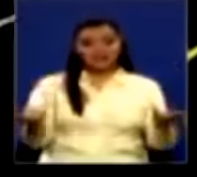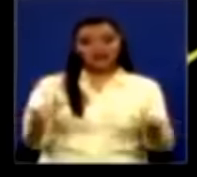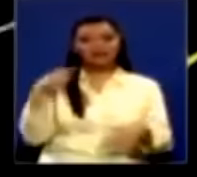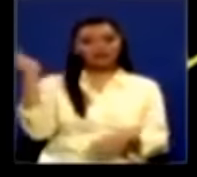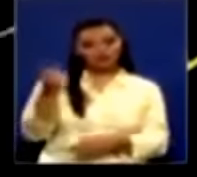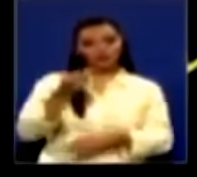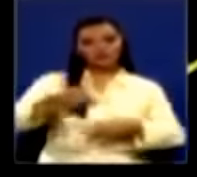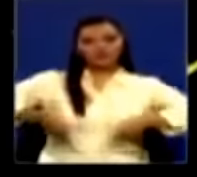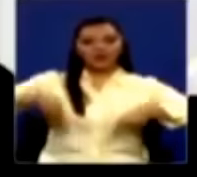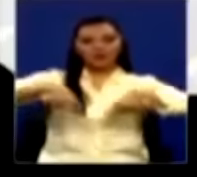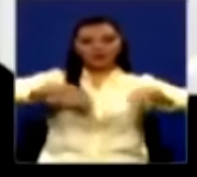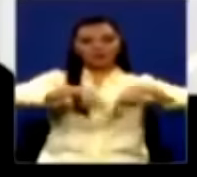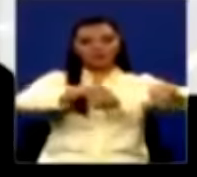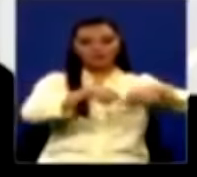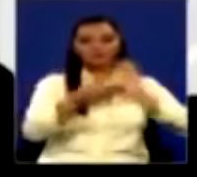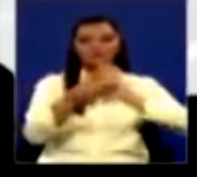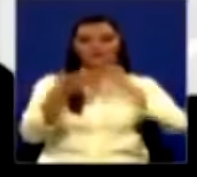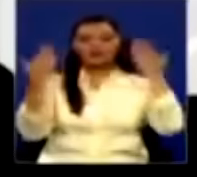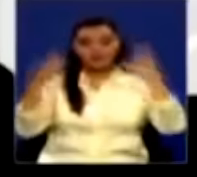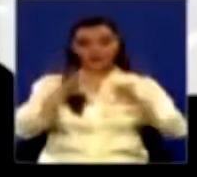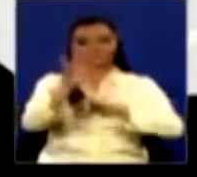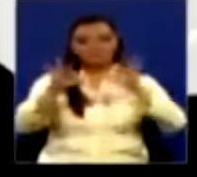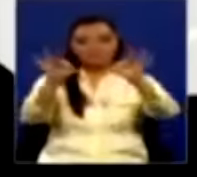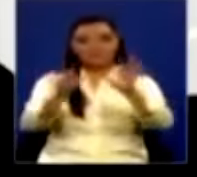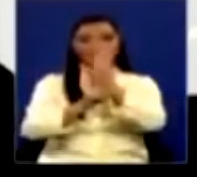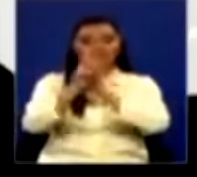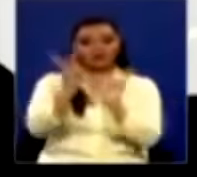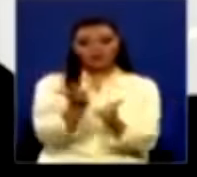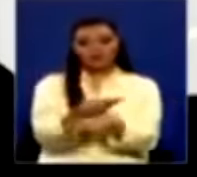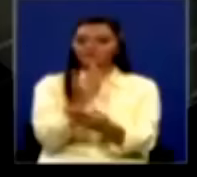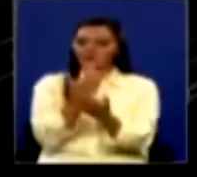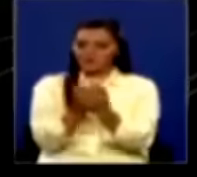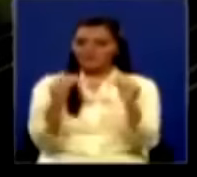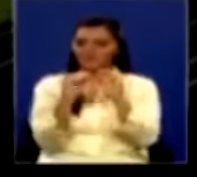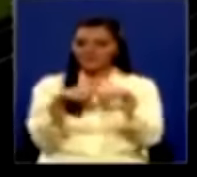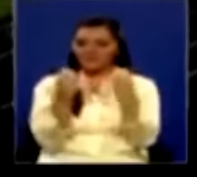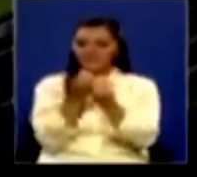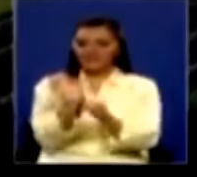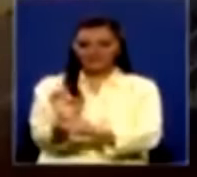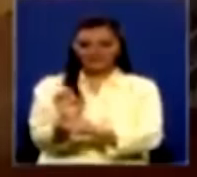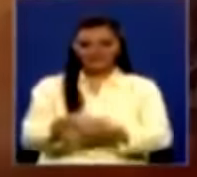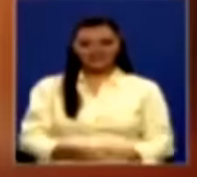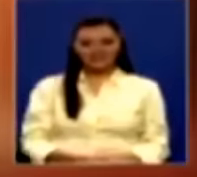primeras autopistas modelo, que sin duda contribuye al desarrollo productivo, económico y social del país.